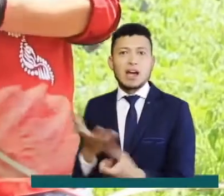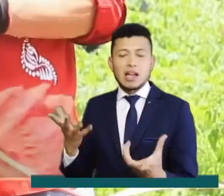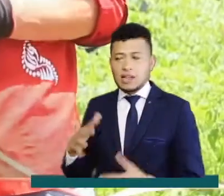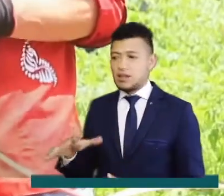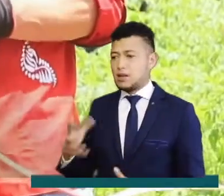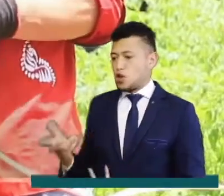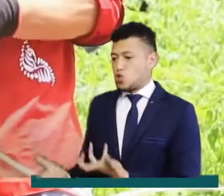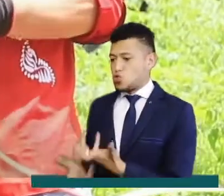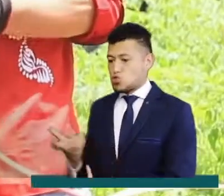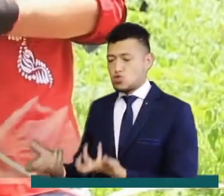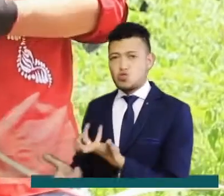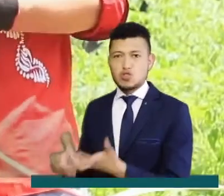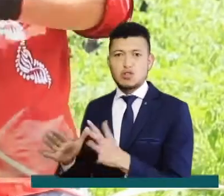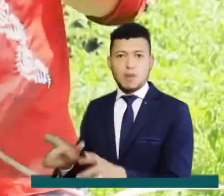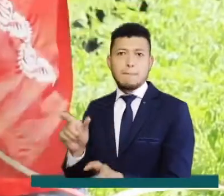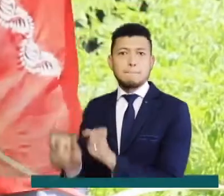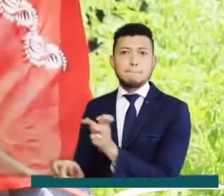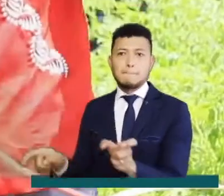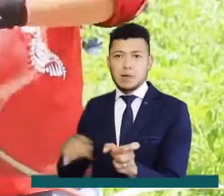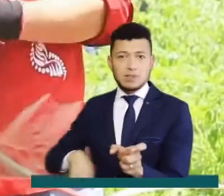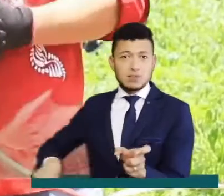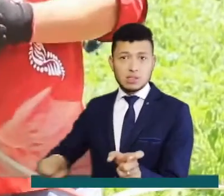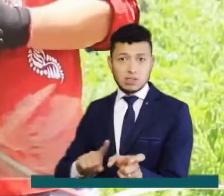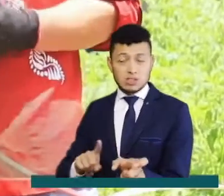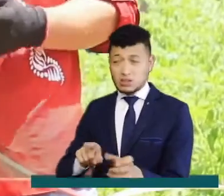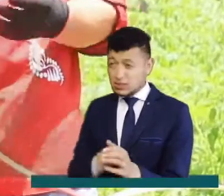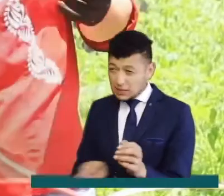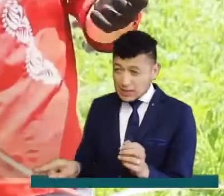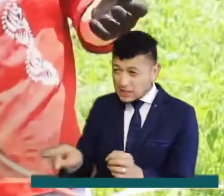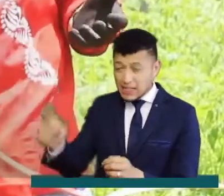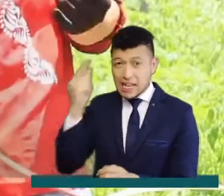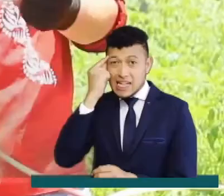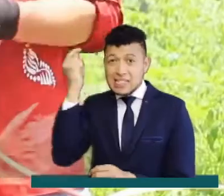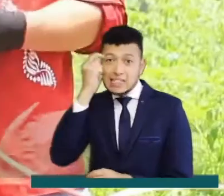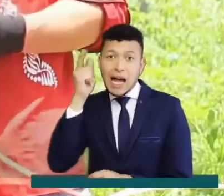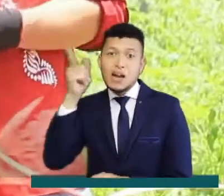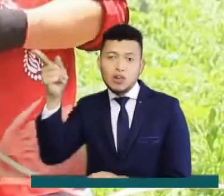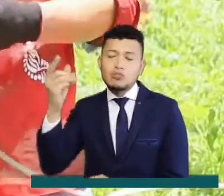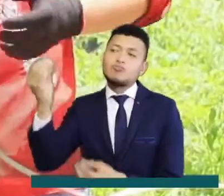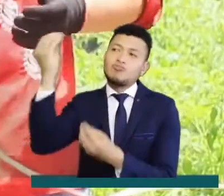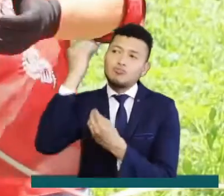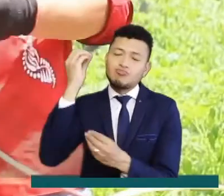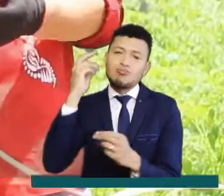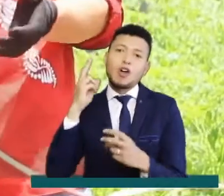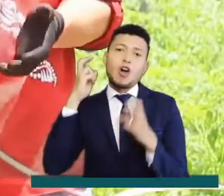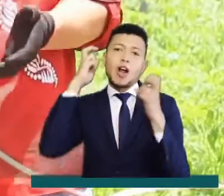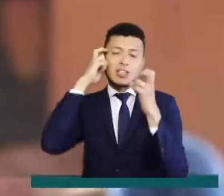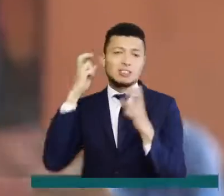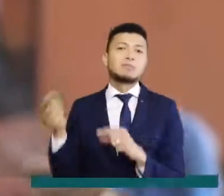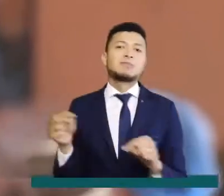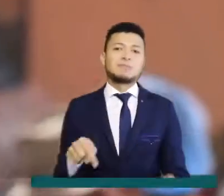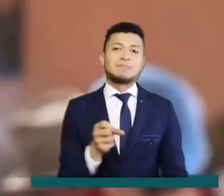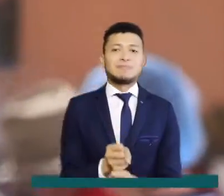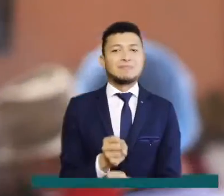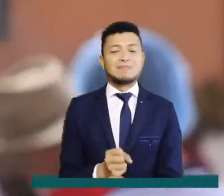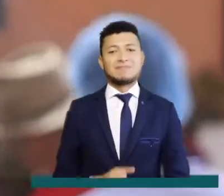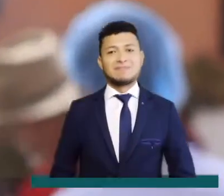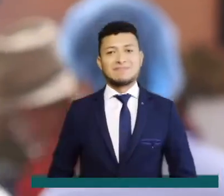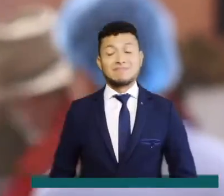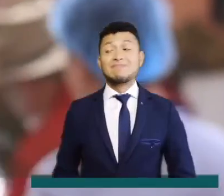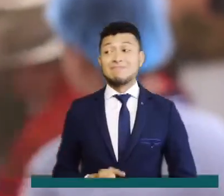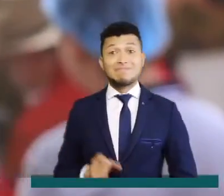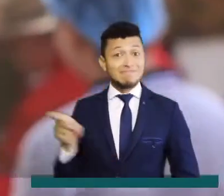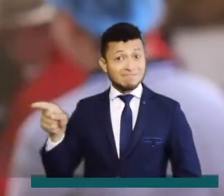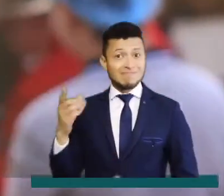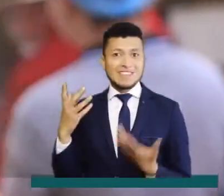criollas con con personas ya no adentro quienes han sido los portadores que me han transmitido estos conocimientos diego espera que a través de